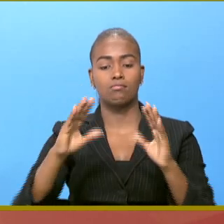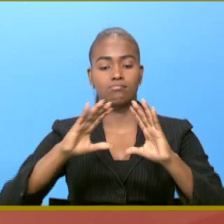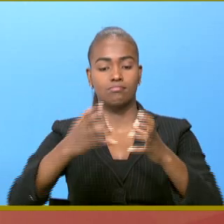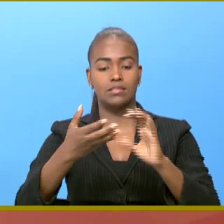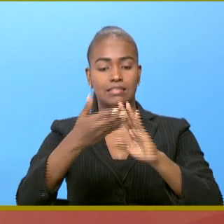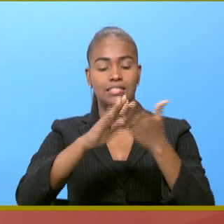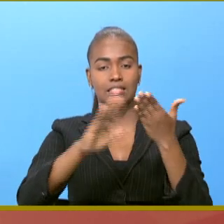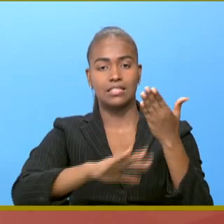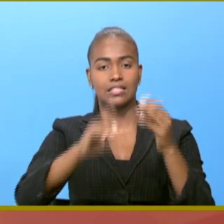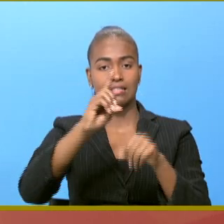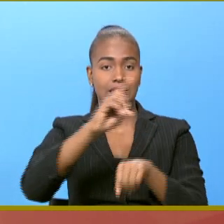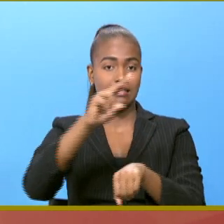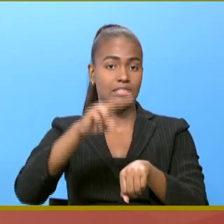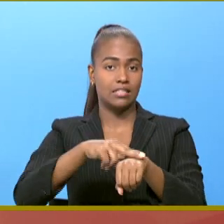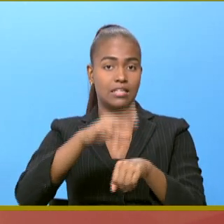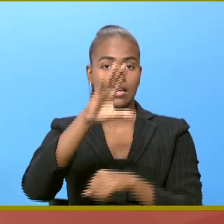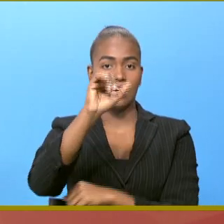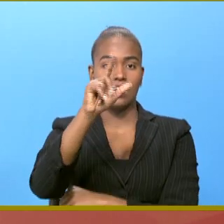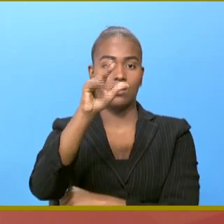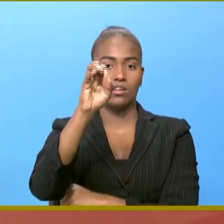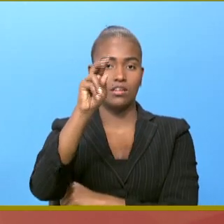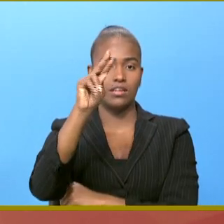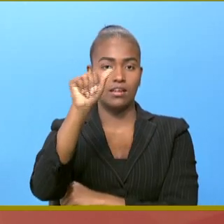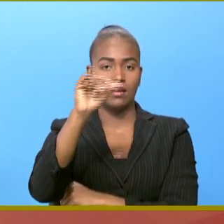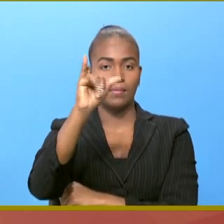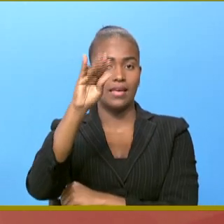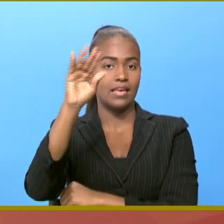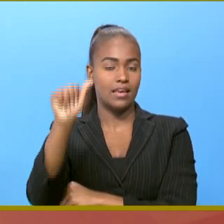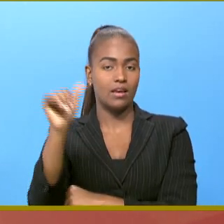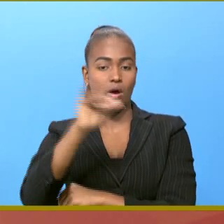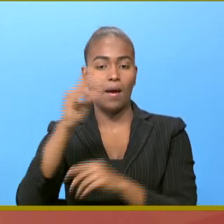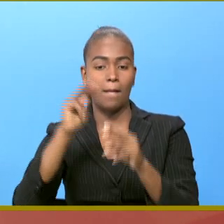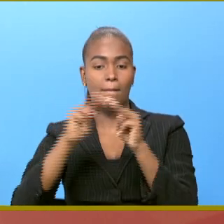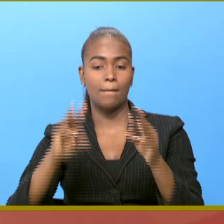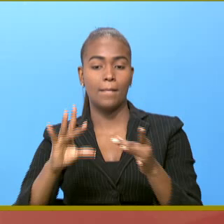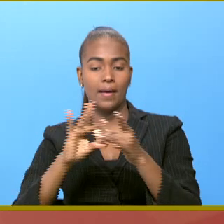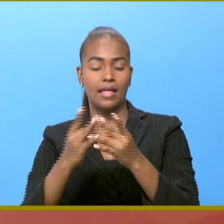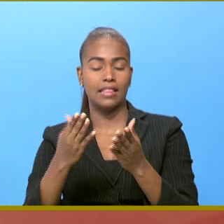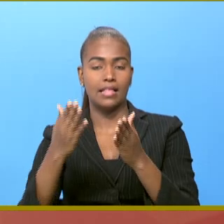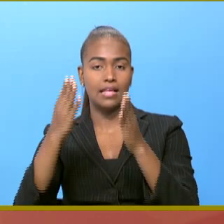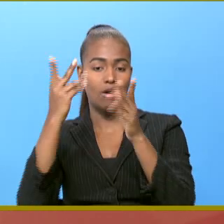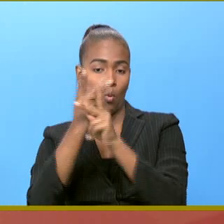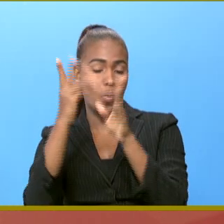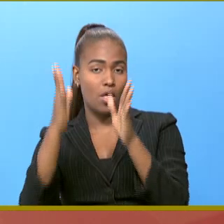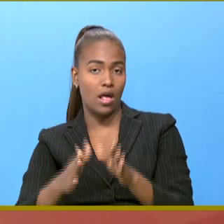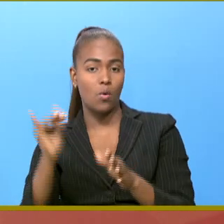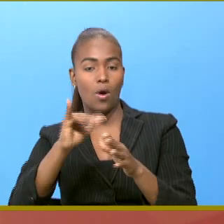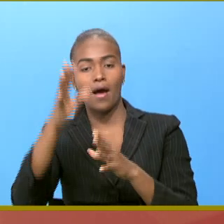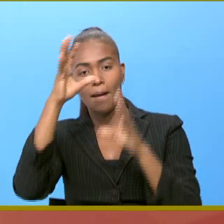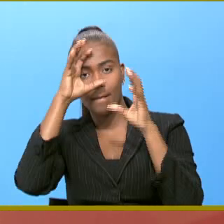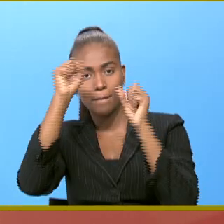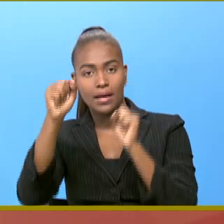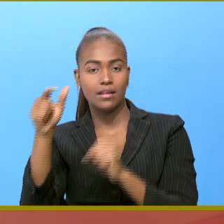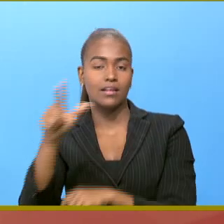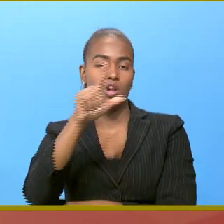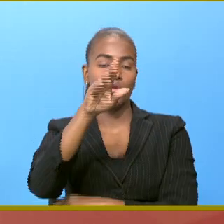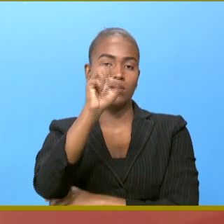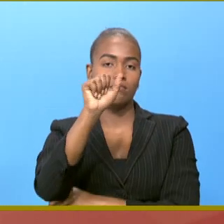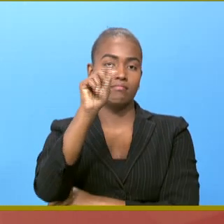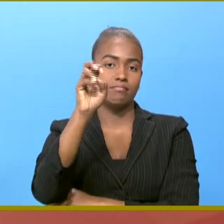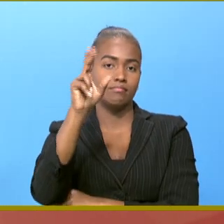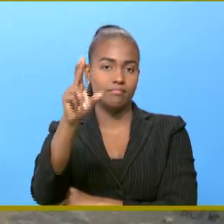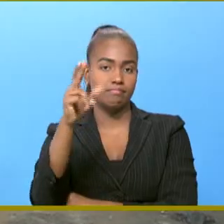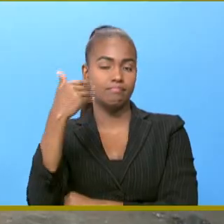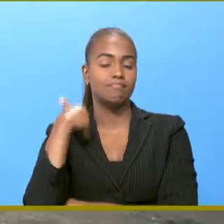del Distrito Nacional, Carolina Mejía, el ministro de Defensa, Díaz Morfa, así como el presidente Luis Abinader,